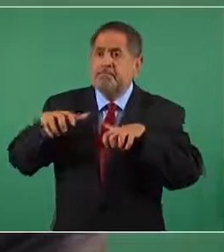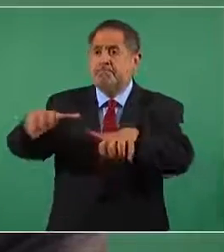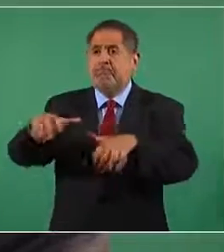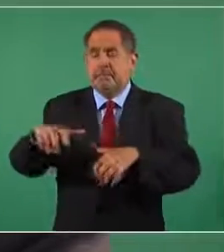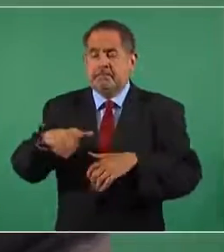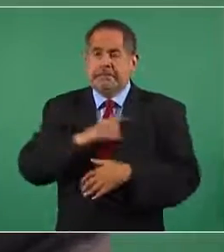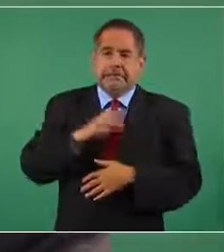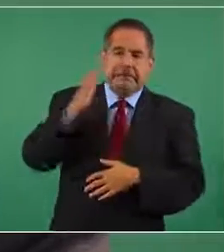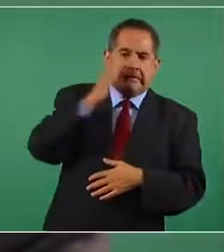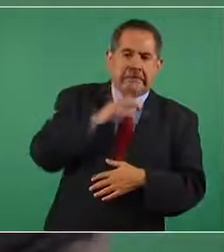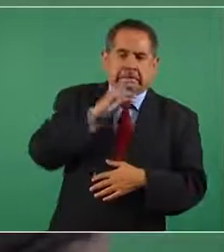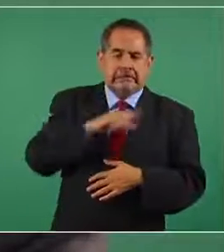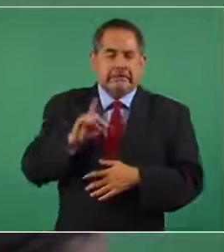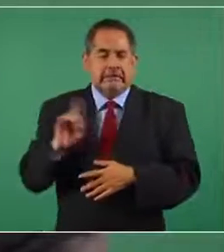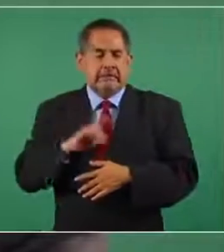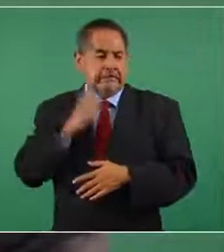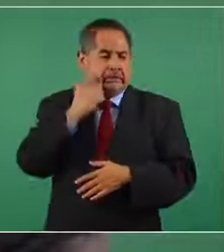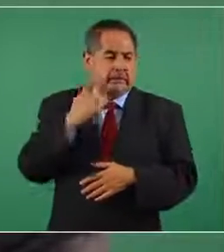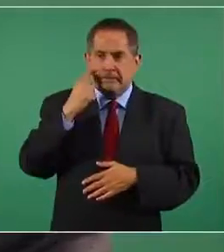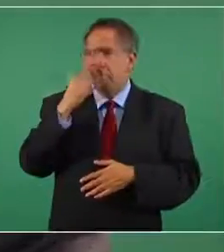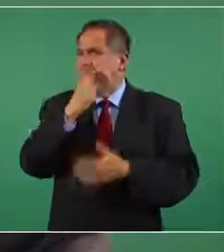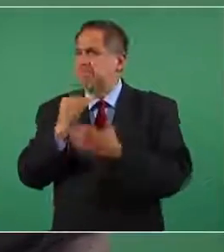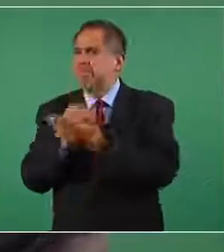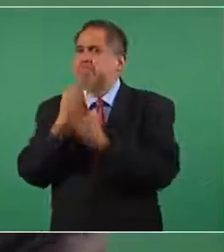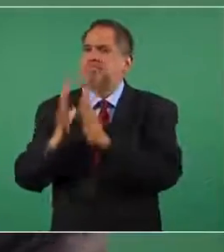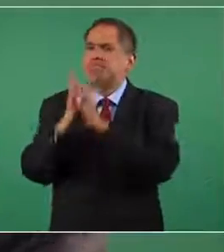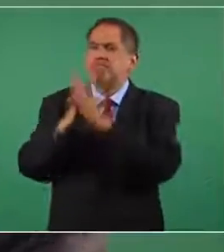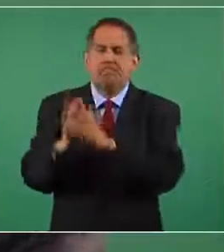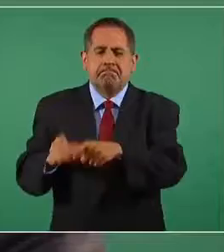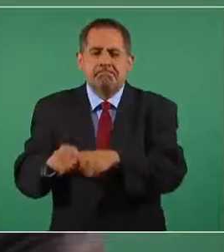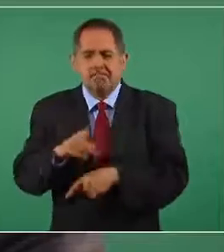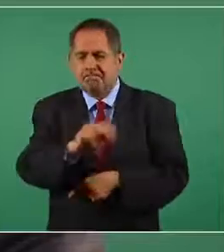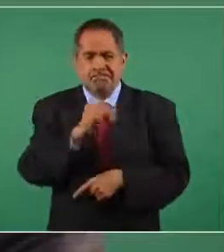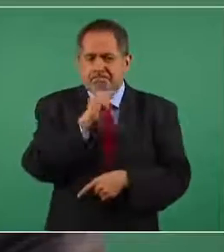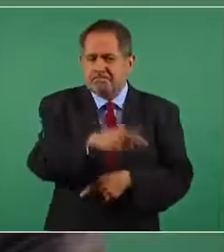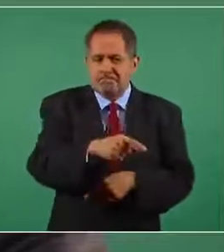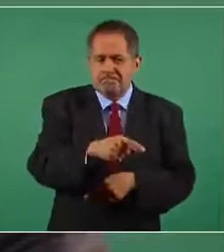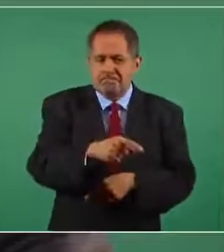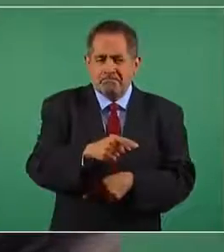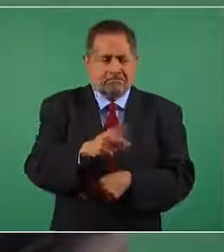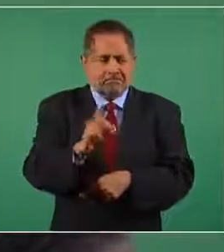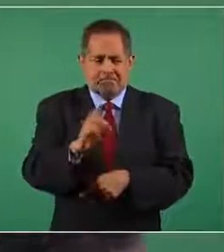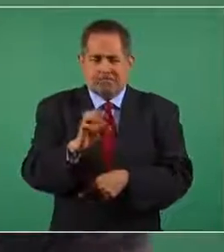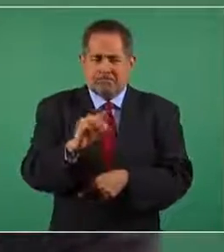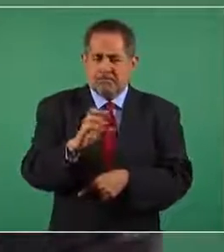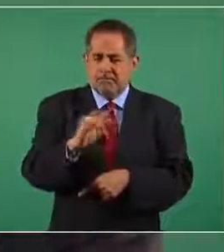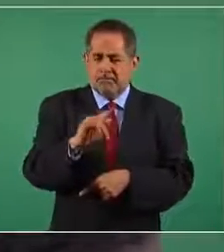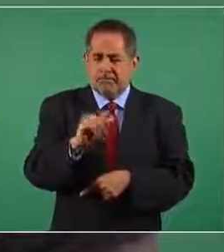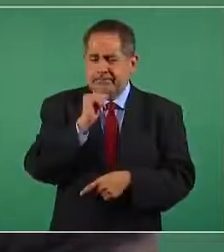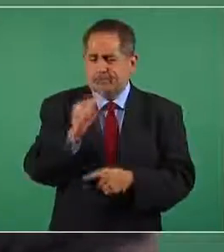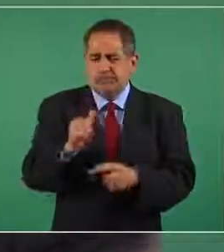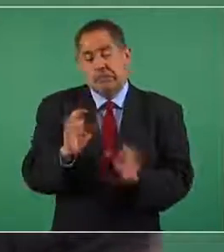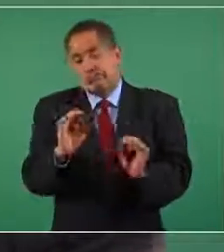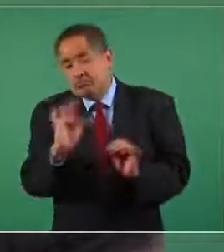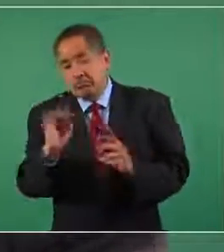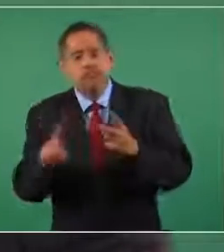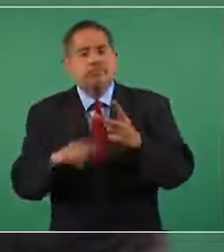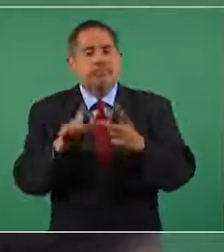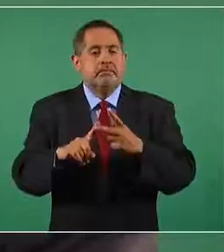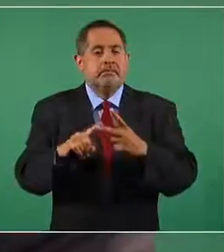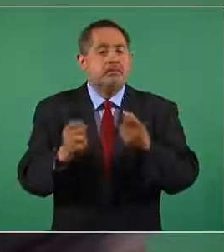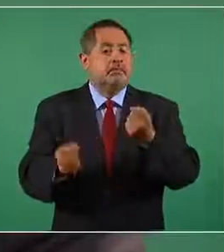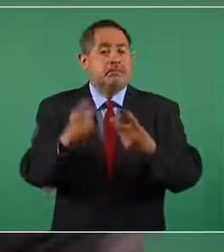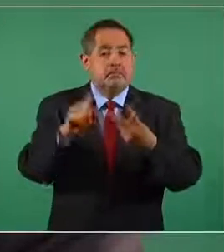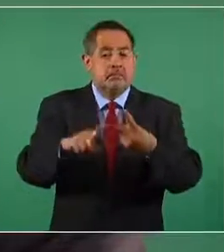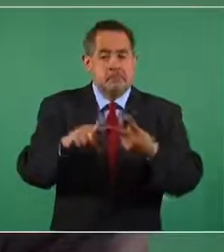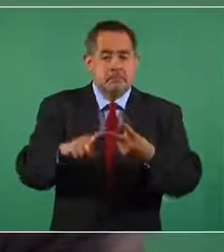el miedo a la democracia. No son demócratas. ¿O tiene que ver con que algunos